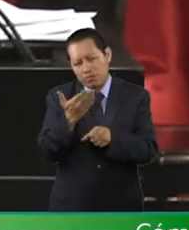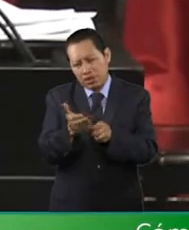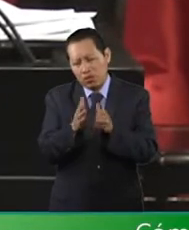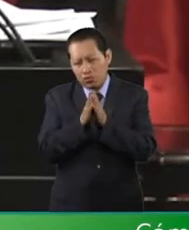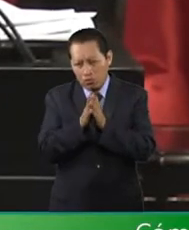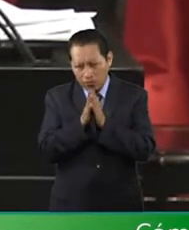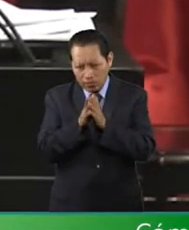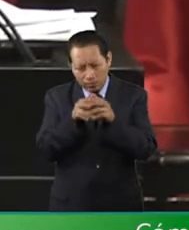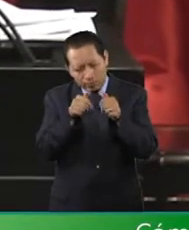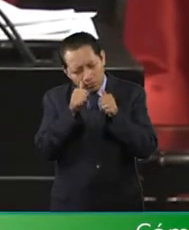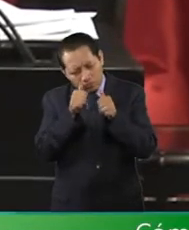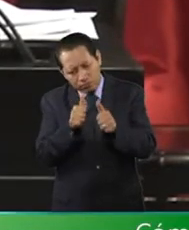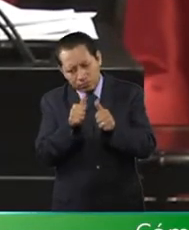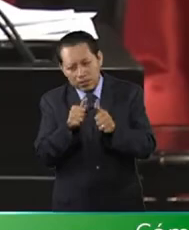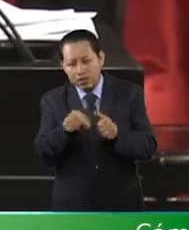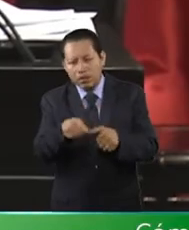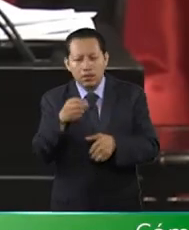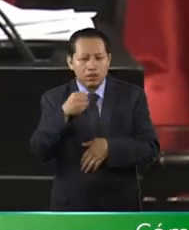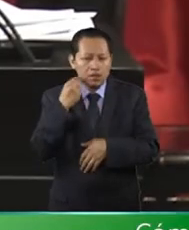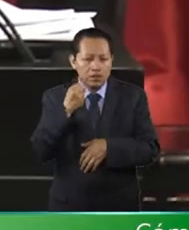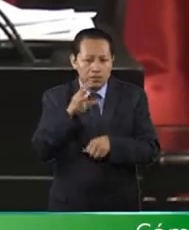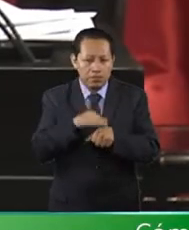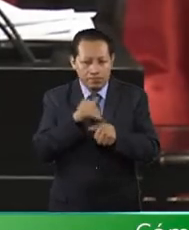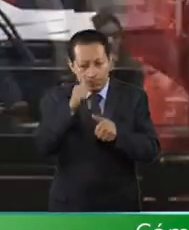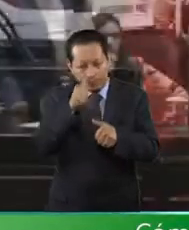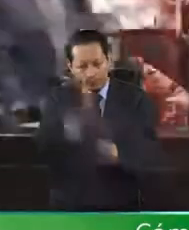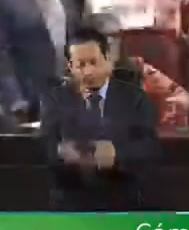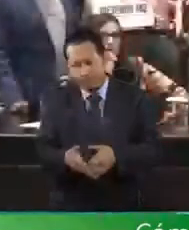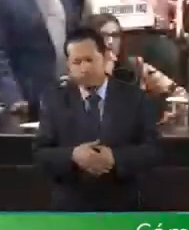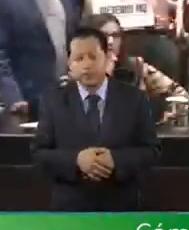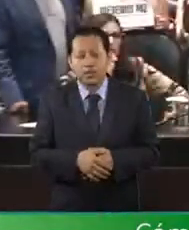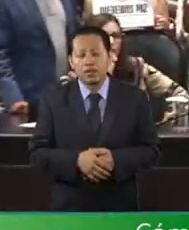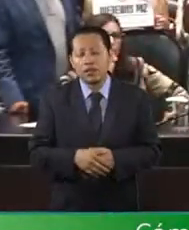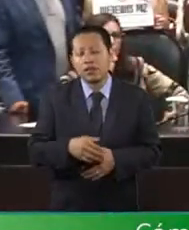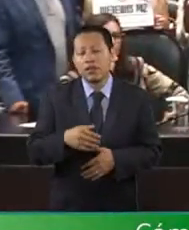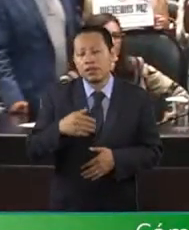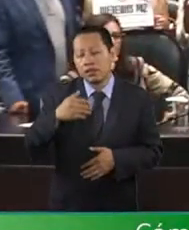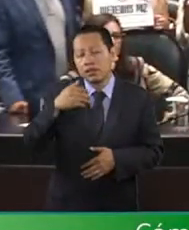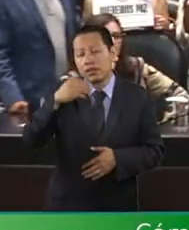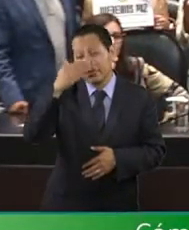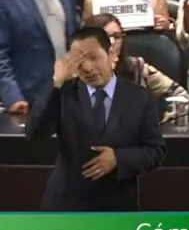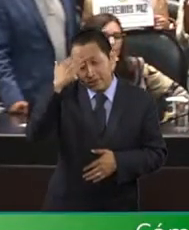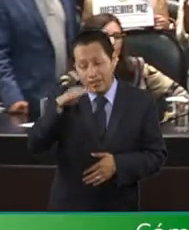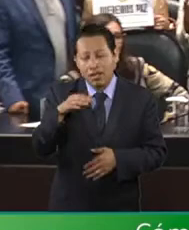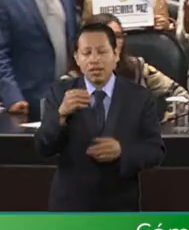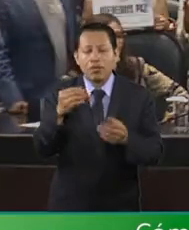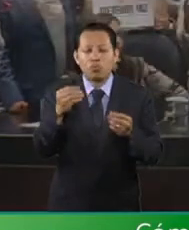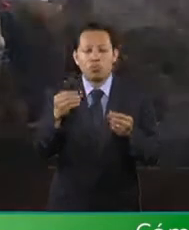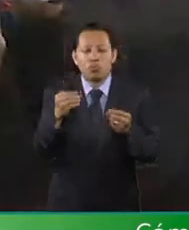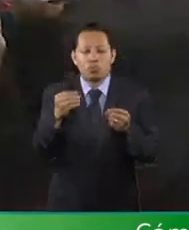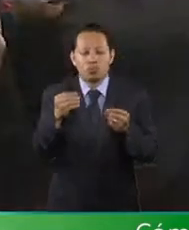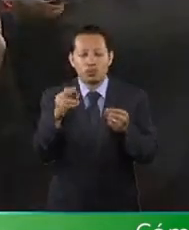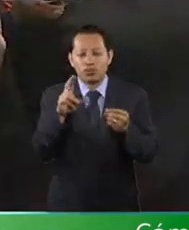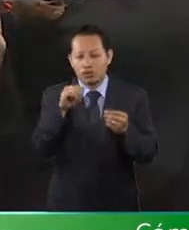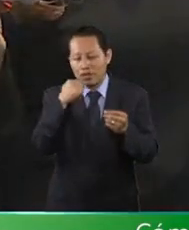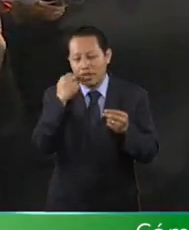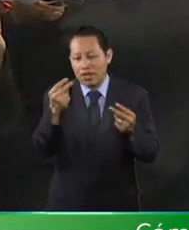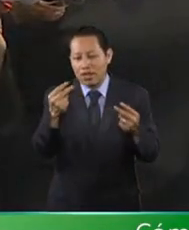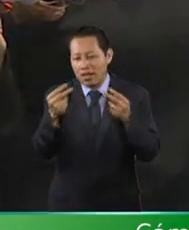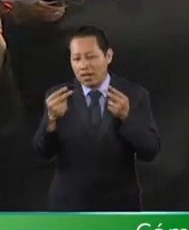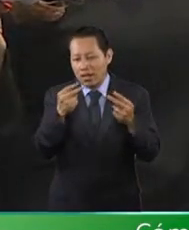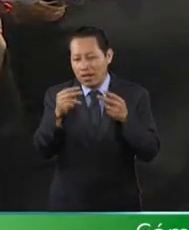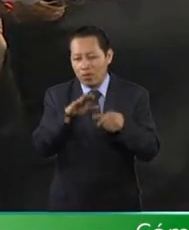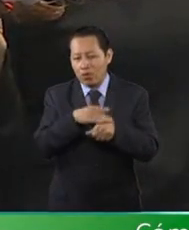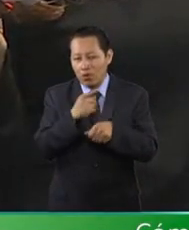escuchemos y que permitamos concluir al orador sé que muchos esperaban no verme después de sacarme de